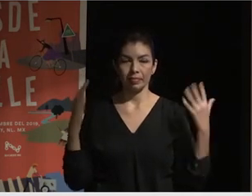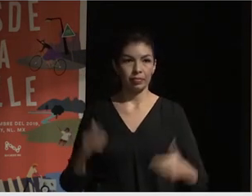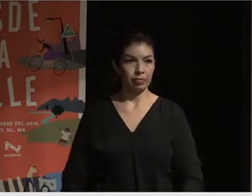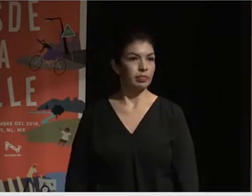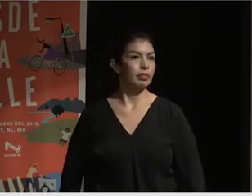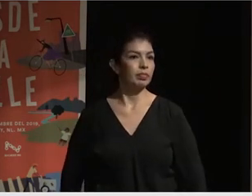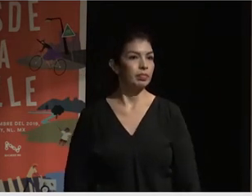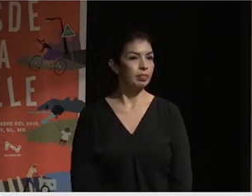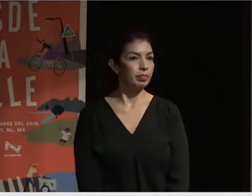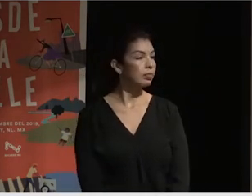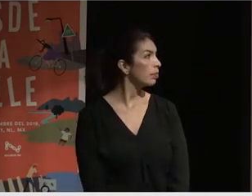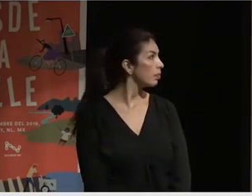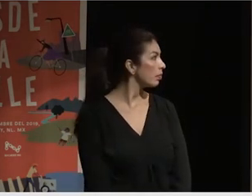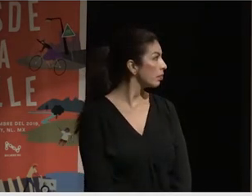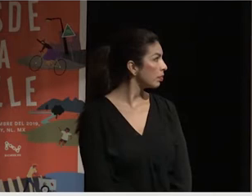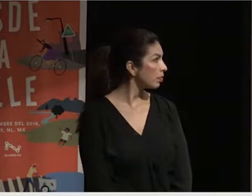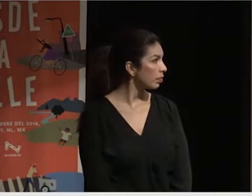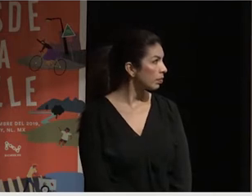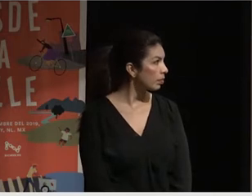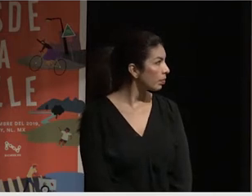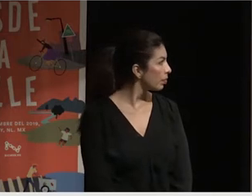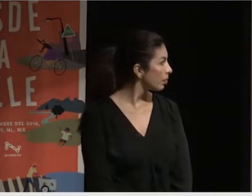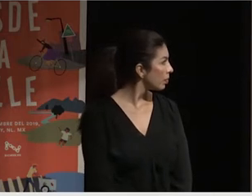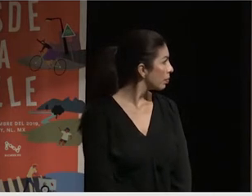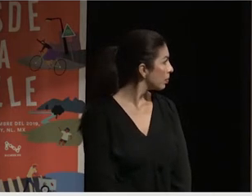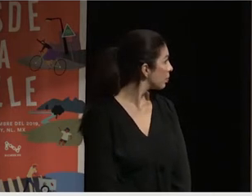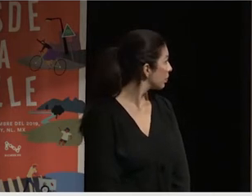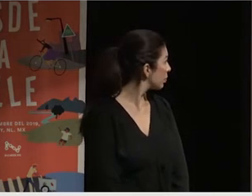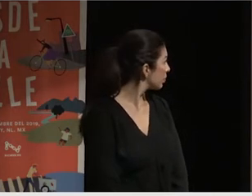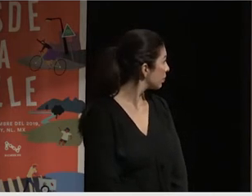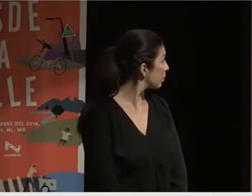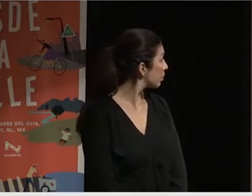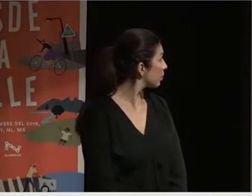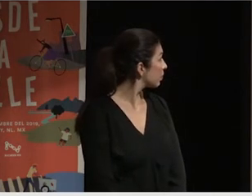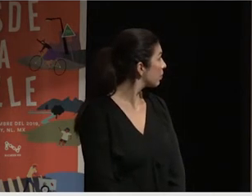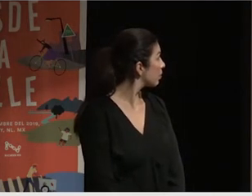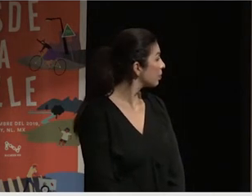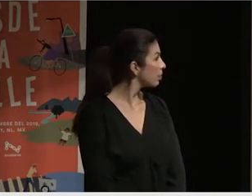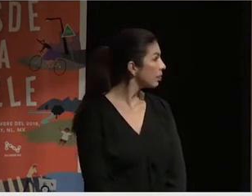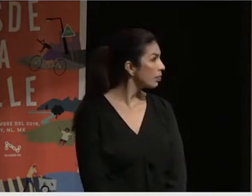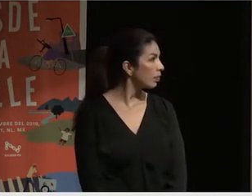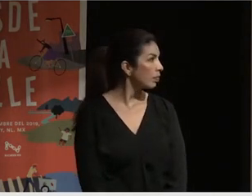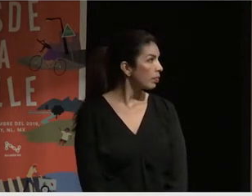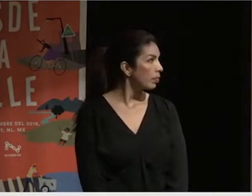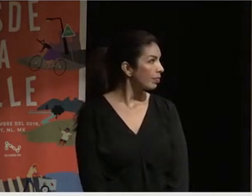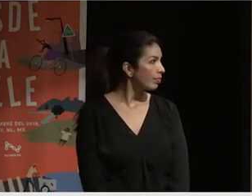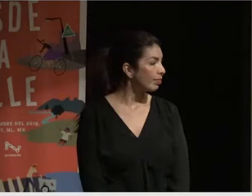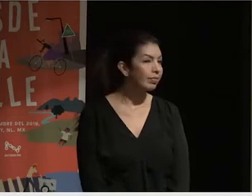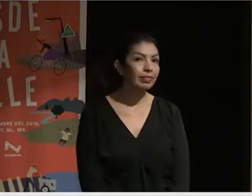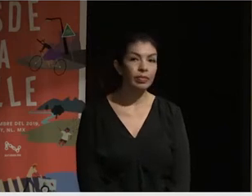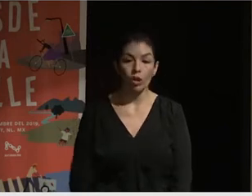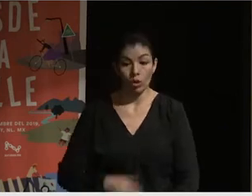Bueno, ahí me gustaría como hacer una síntesis de lo que pasó. O sea, que no quiero robar